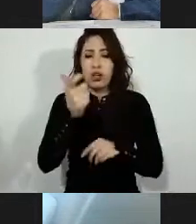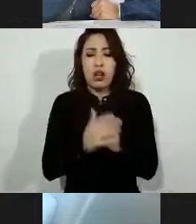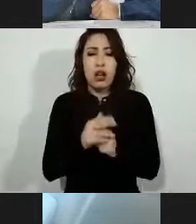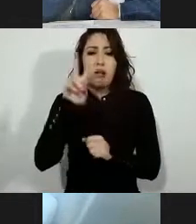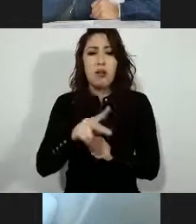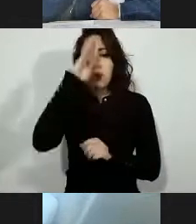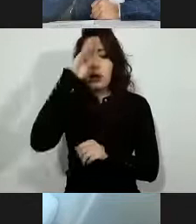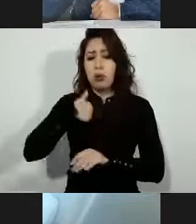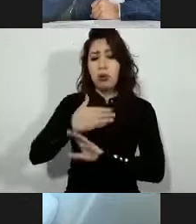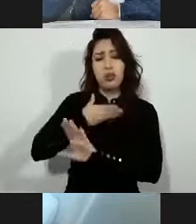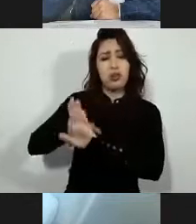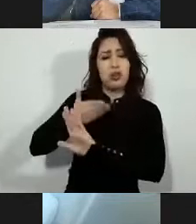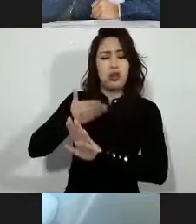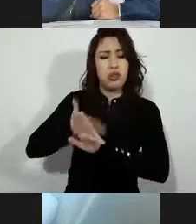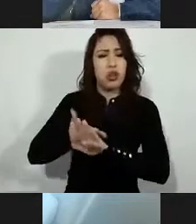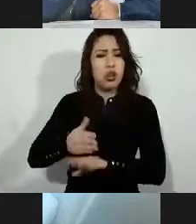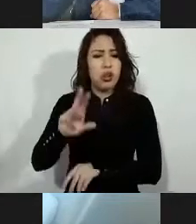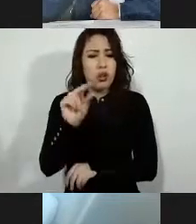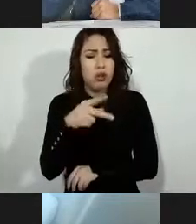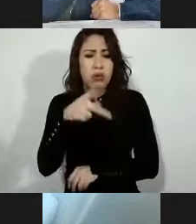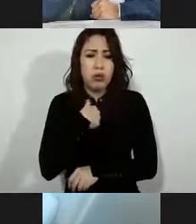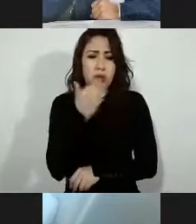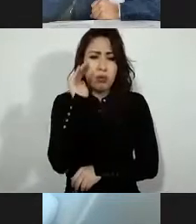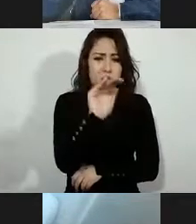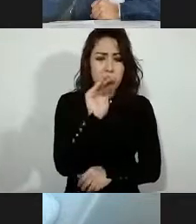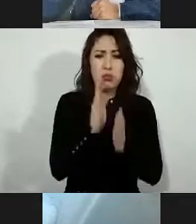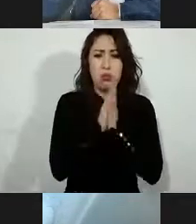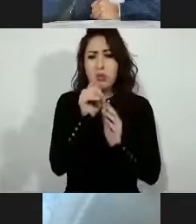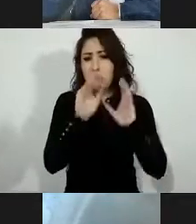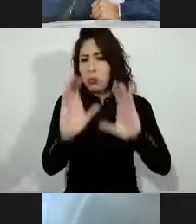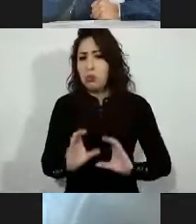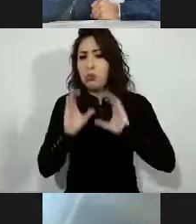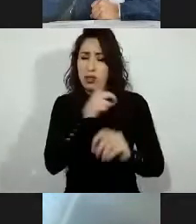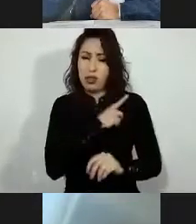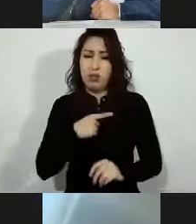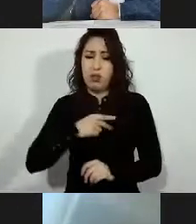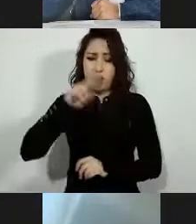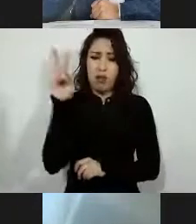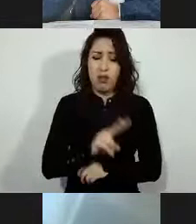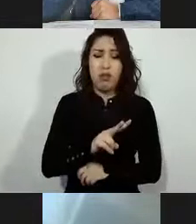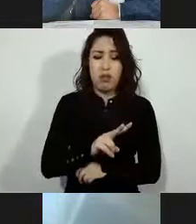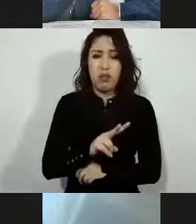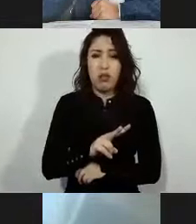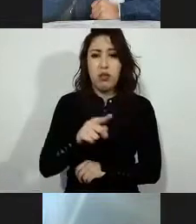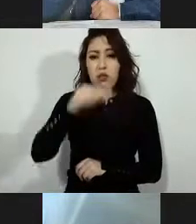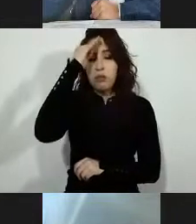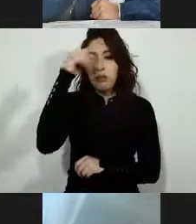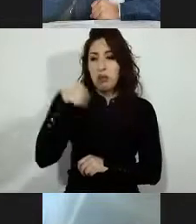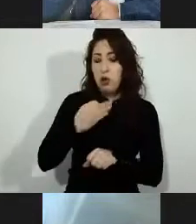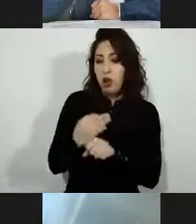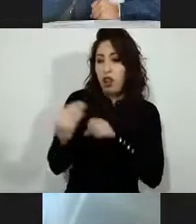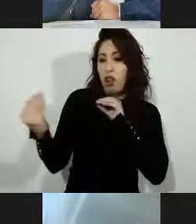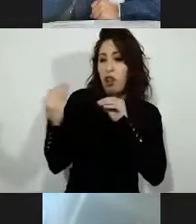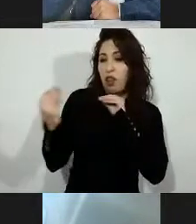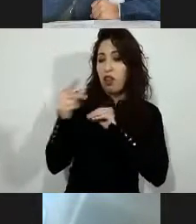ánimos para que pues tenga mucho cuidado, ¿no? Nosotros sí queremos advertir esto. No estamos nosotros litigando los